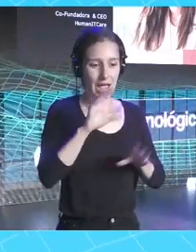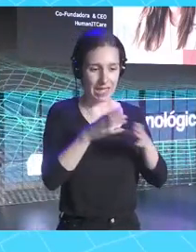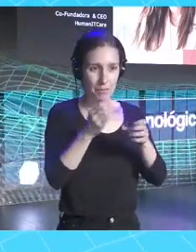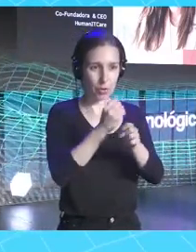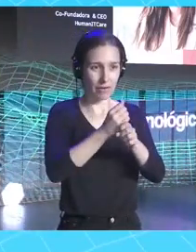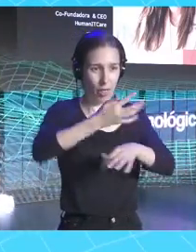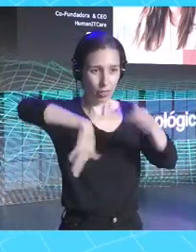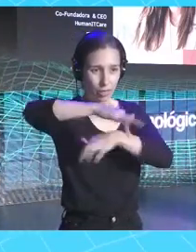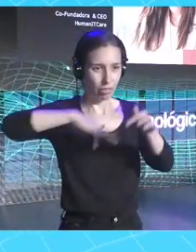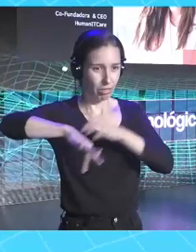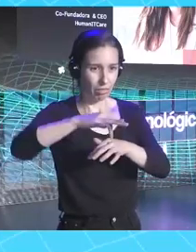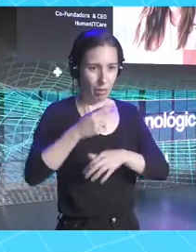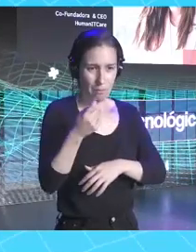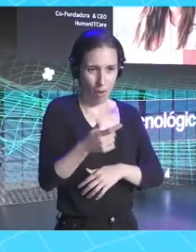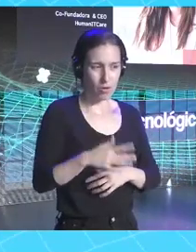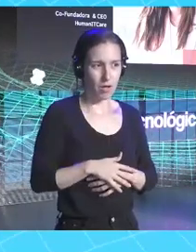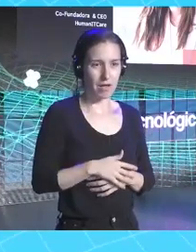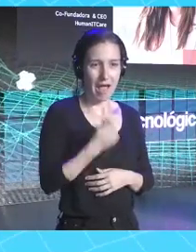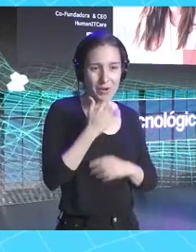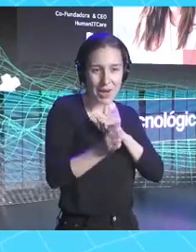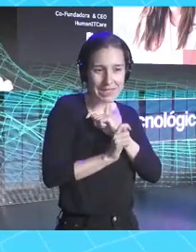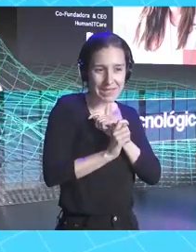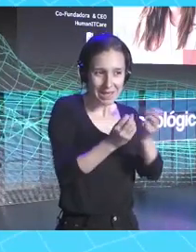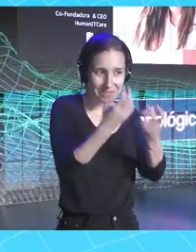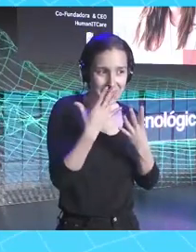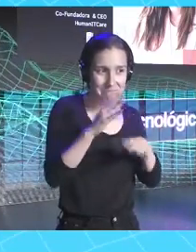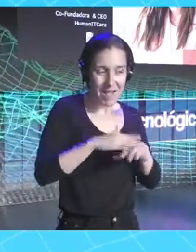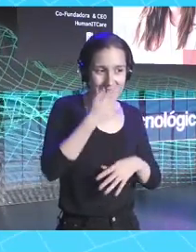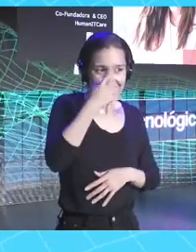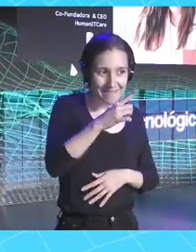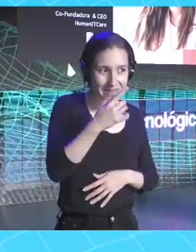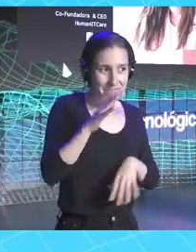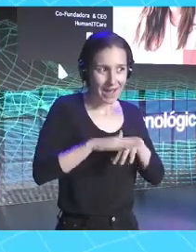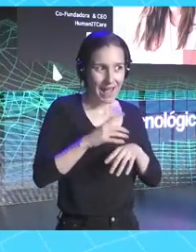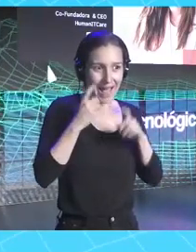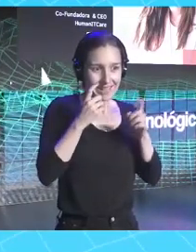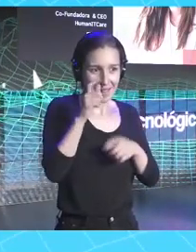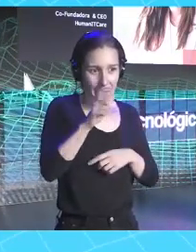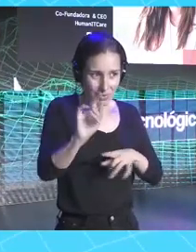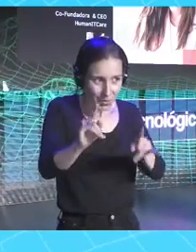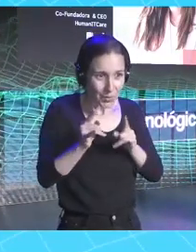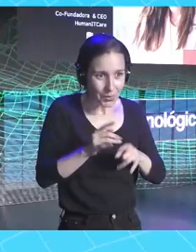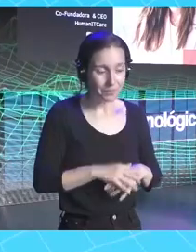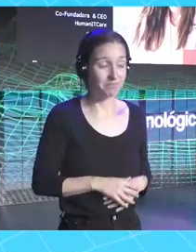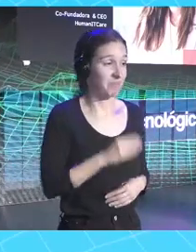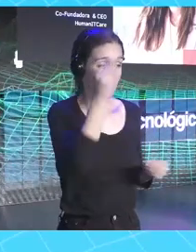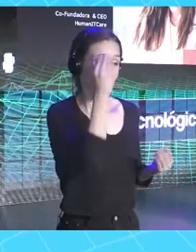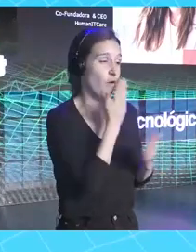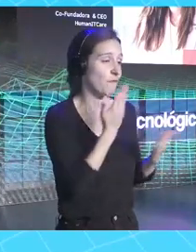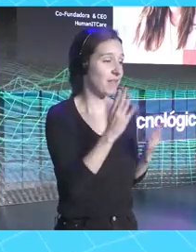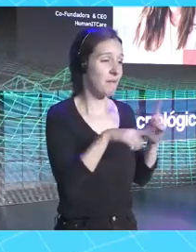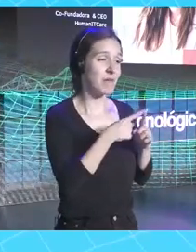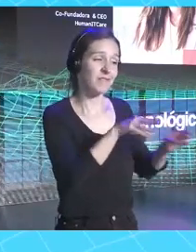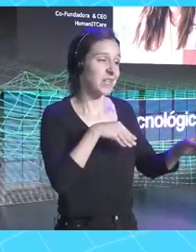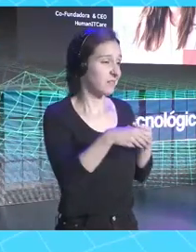alguna estrategia que quieras compartir para para retener Yo creo que es la confianza y la flexibilidad